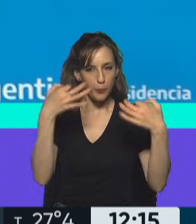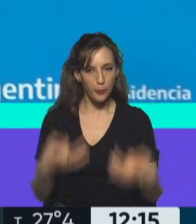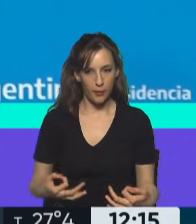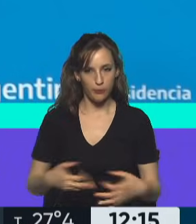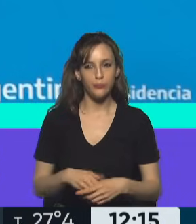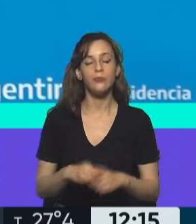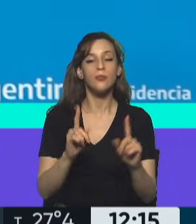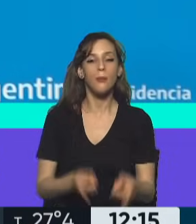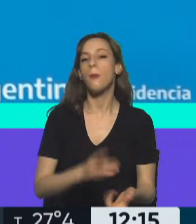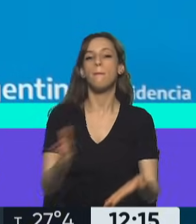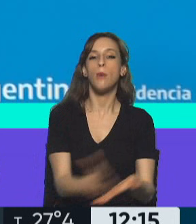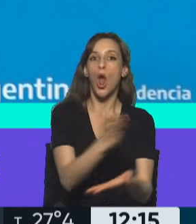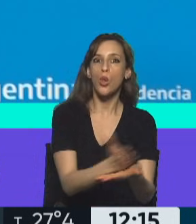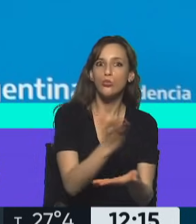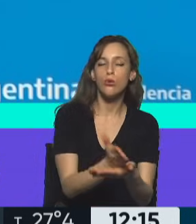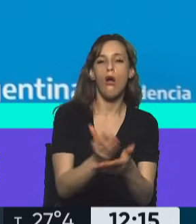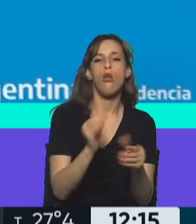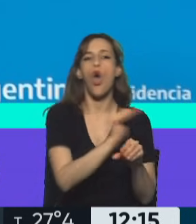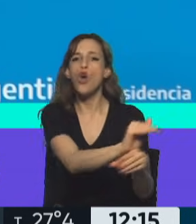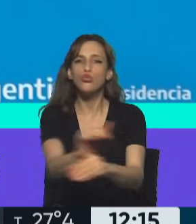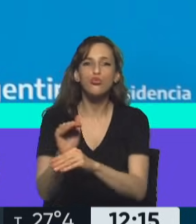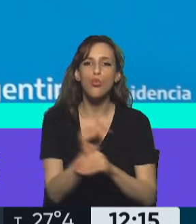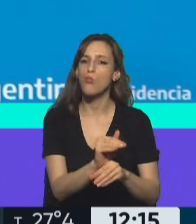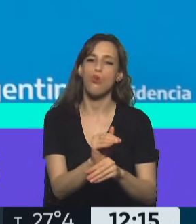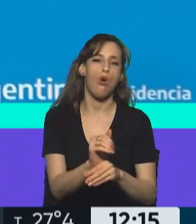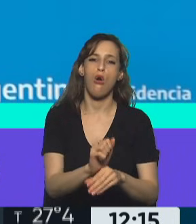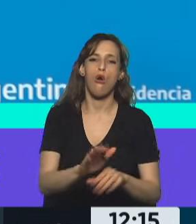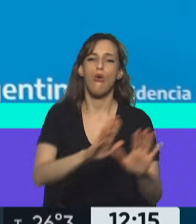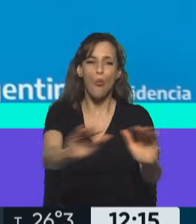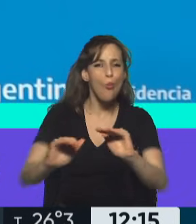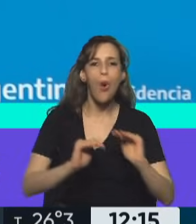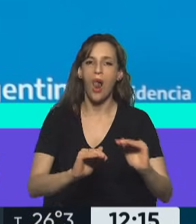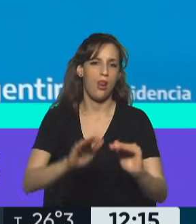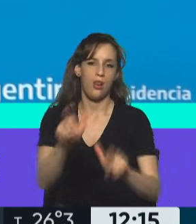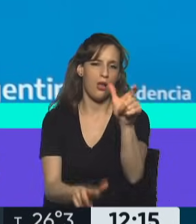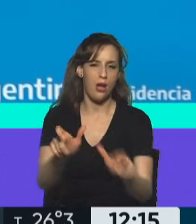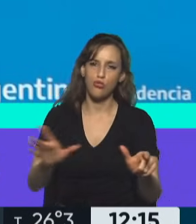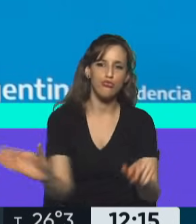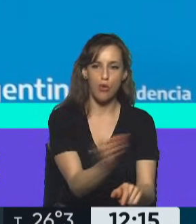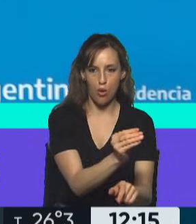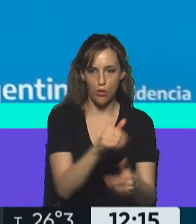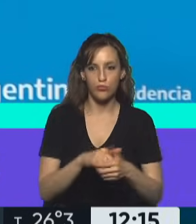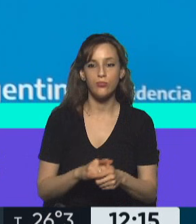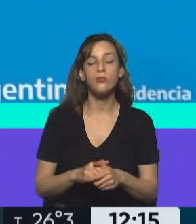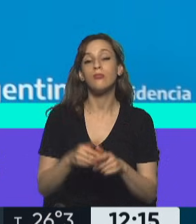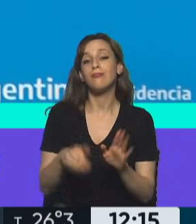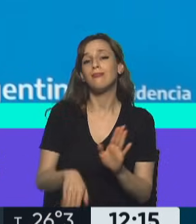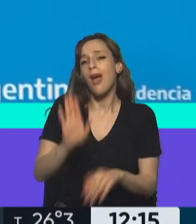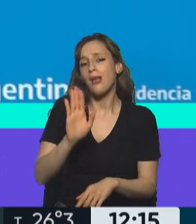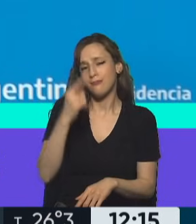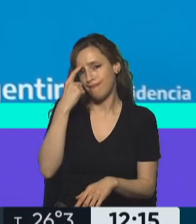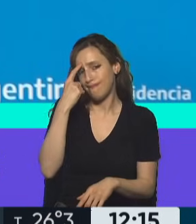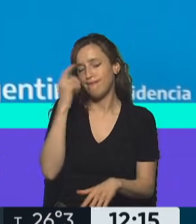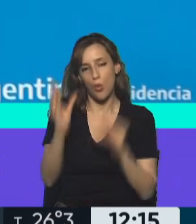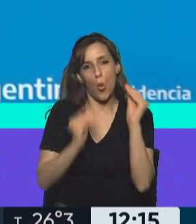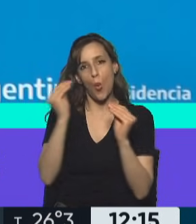cadena de producción y la cadena de consumo esté al alcance de todos los argentinos y las argentinas, y entendemos que es una de las preocupaciones más importantes en